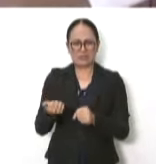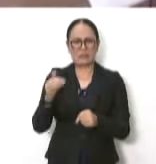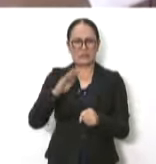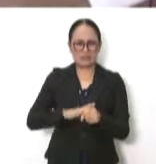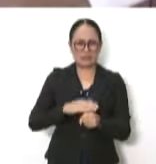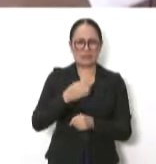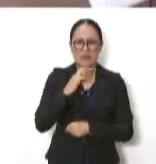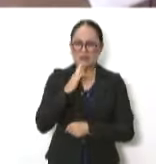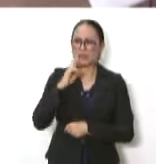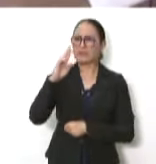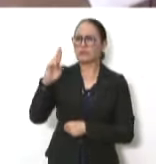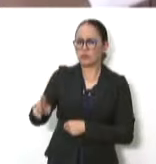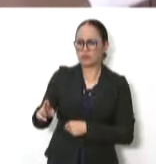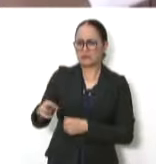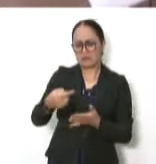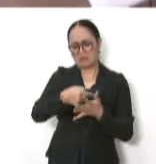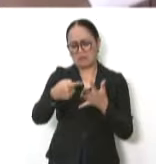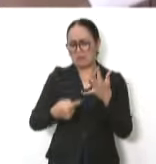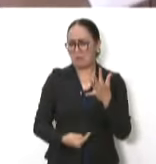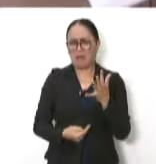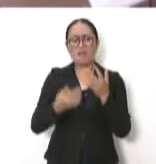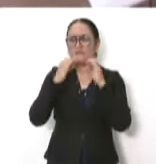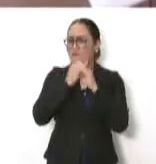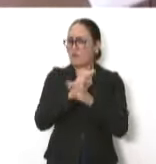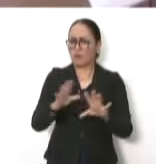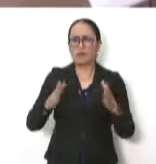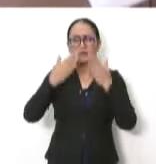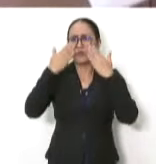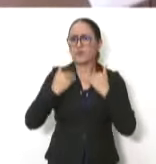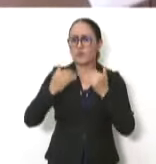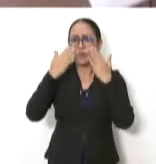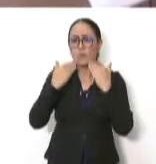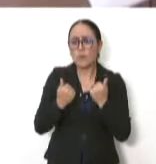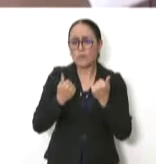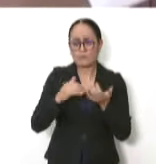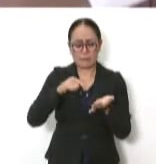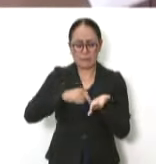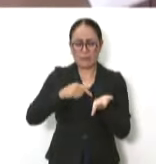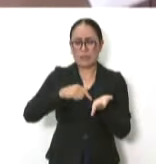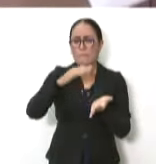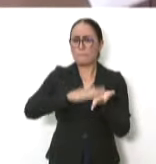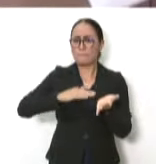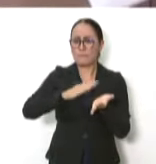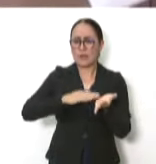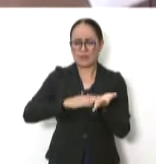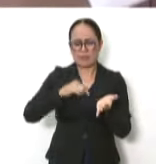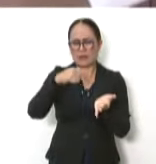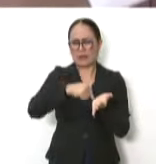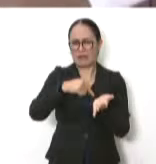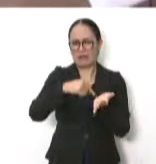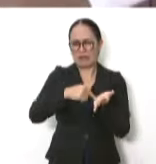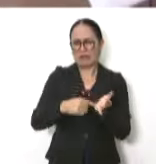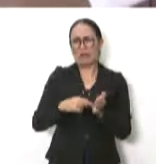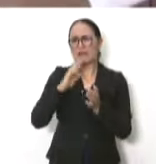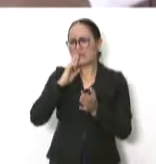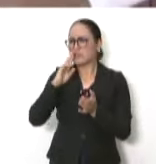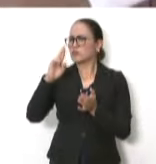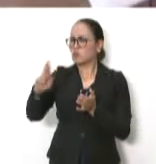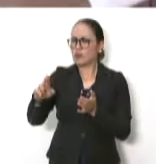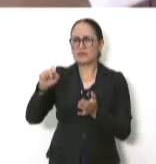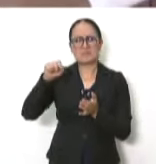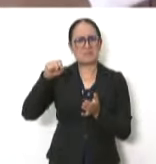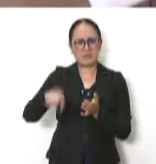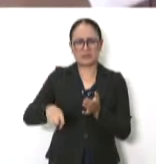solicitud manifestaron no contar con la información. En su oficio de alegatos, la dependencia reiteró su respuesta